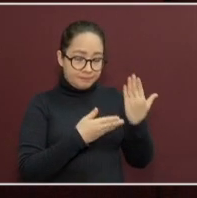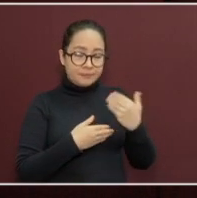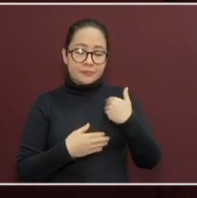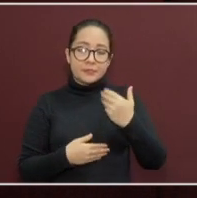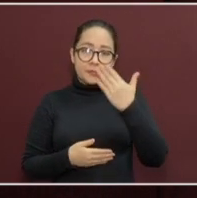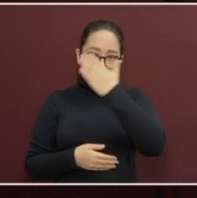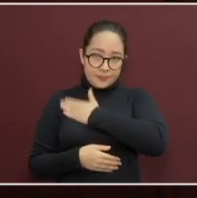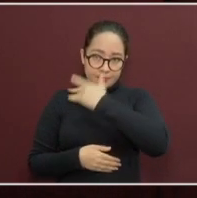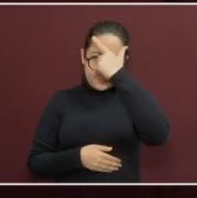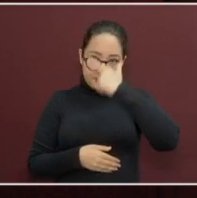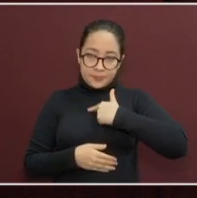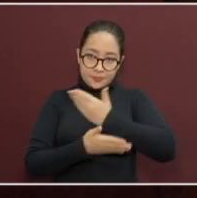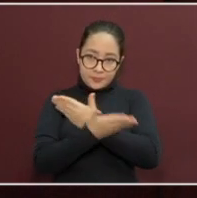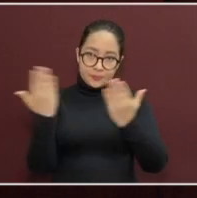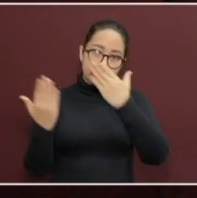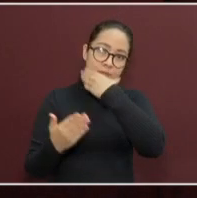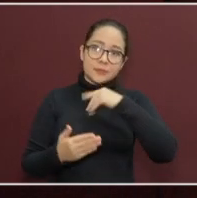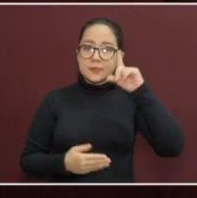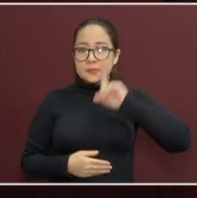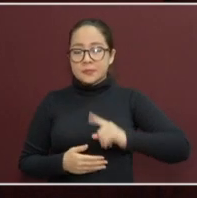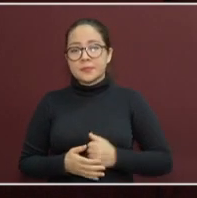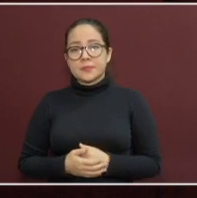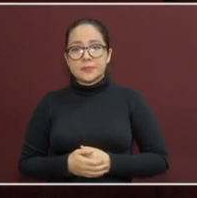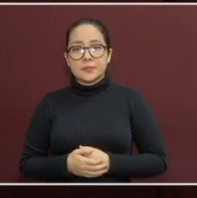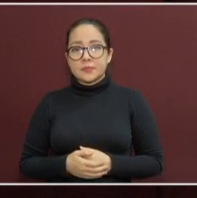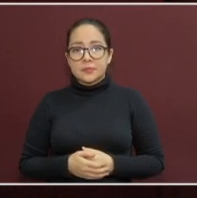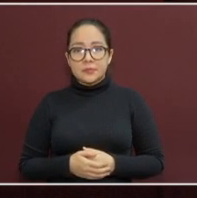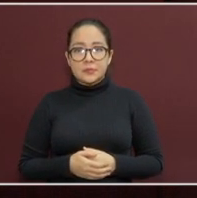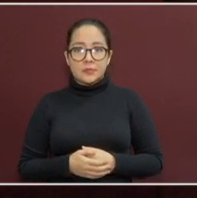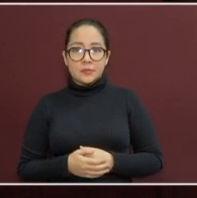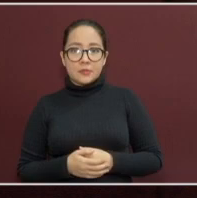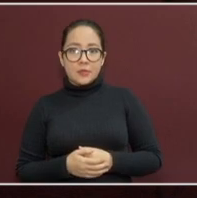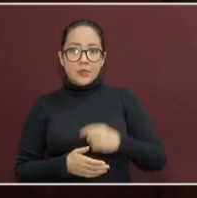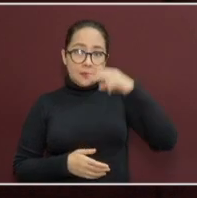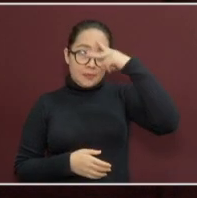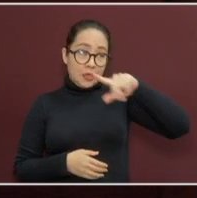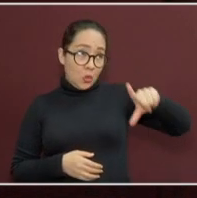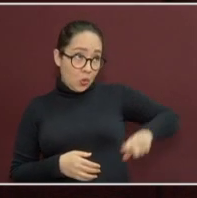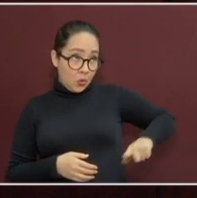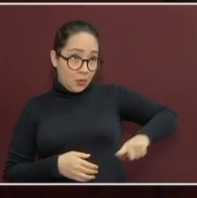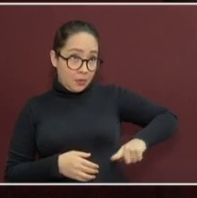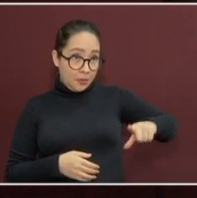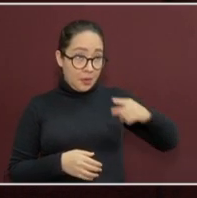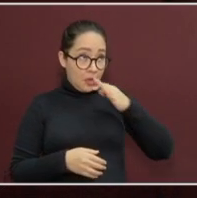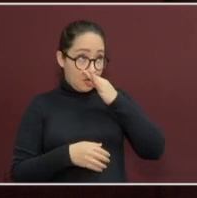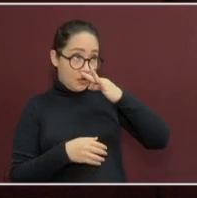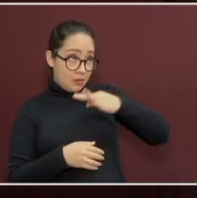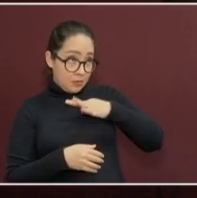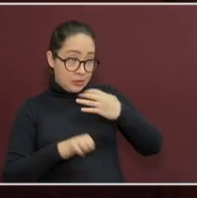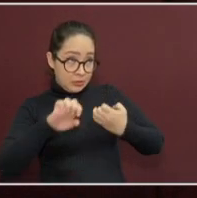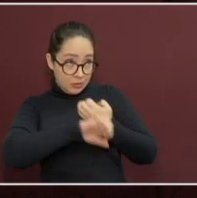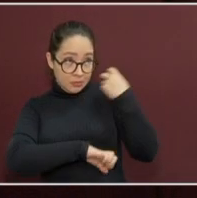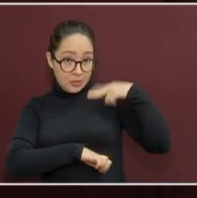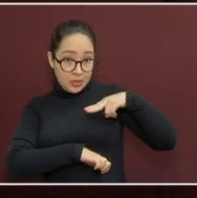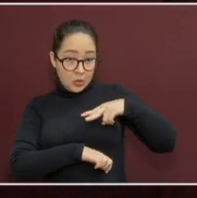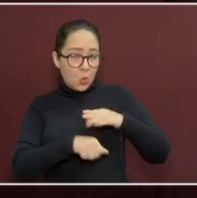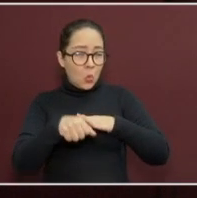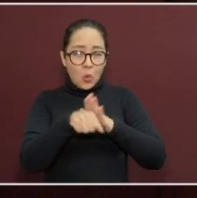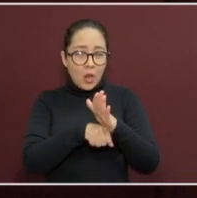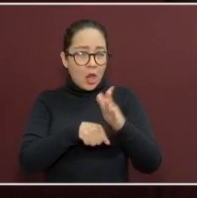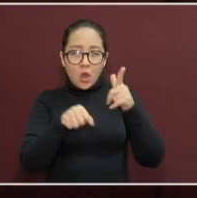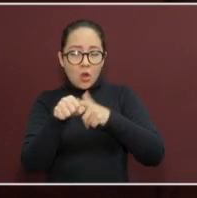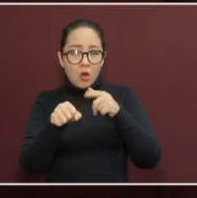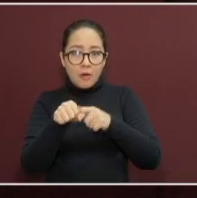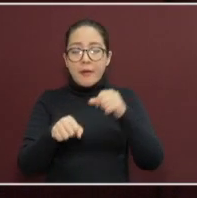ya todas el gobierno de mexico califica el estado de veracruz en riesgo alto para coronavirus es decir color